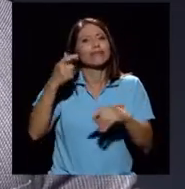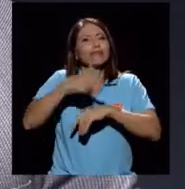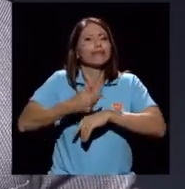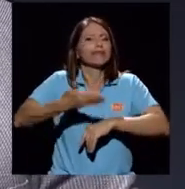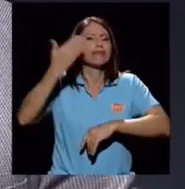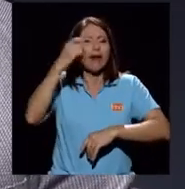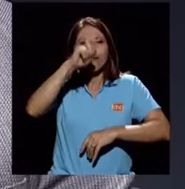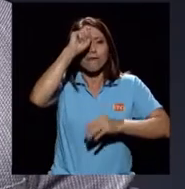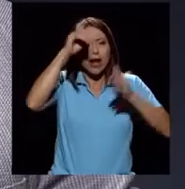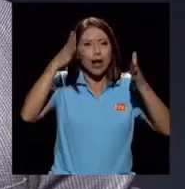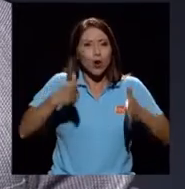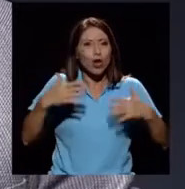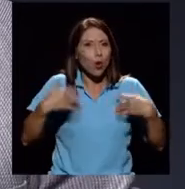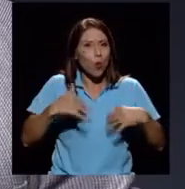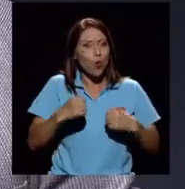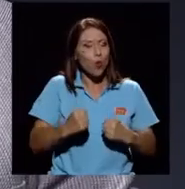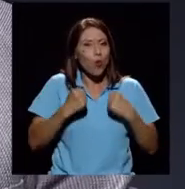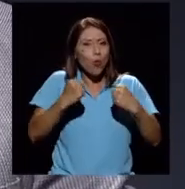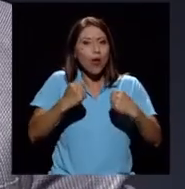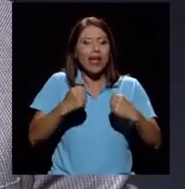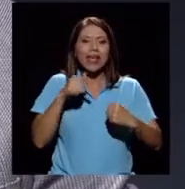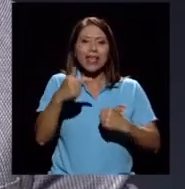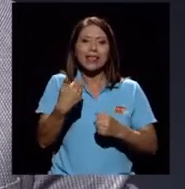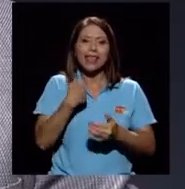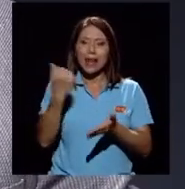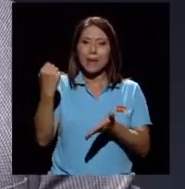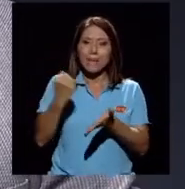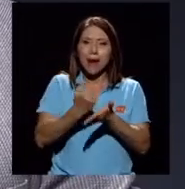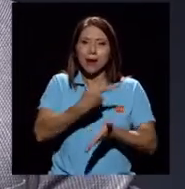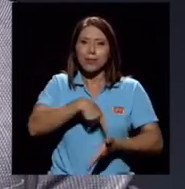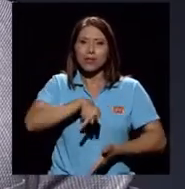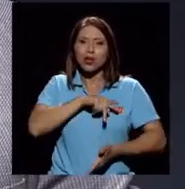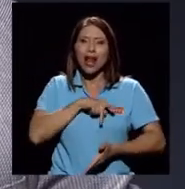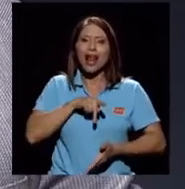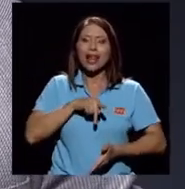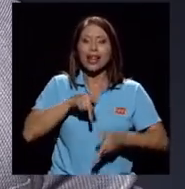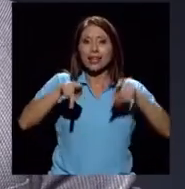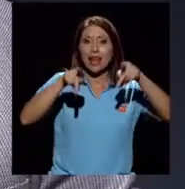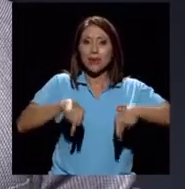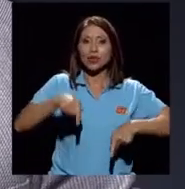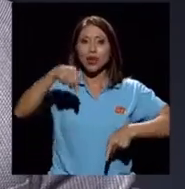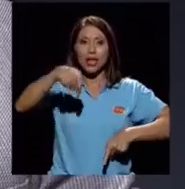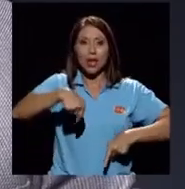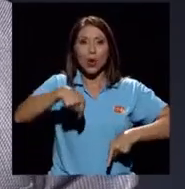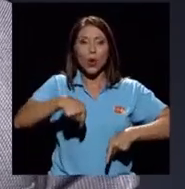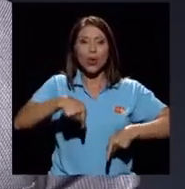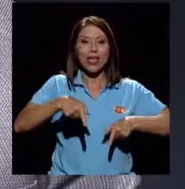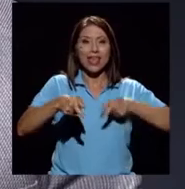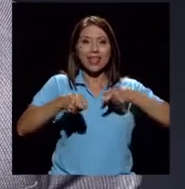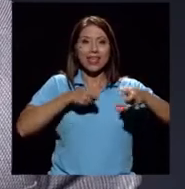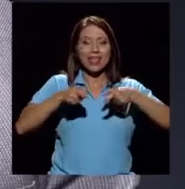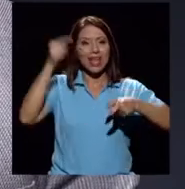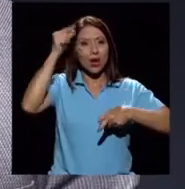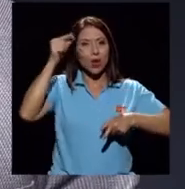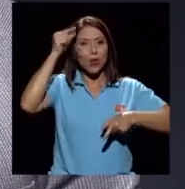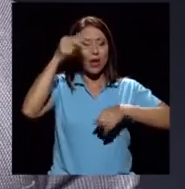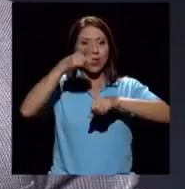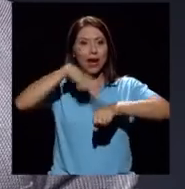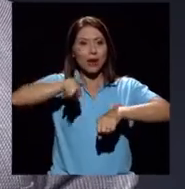personal de quien hoy dirige este el gobierno de la república popular china